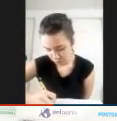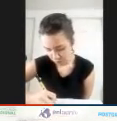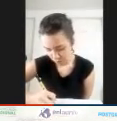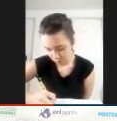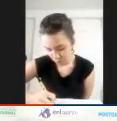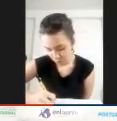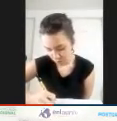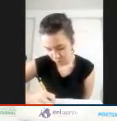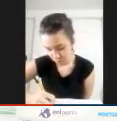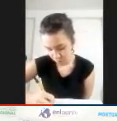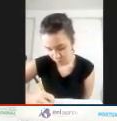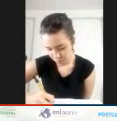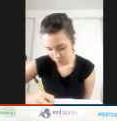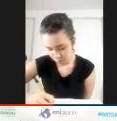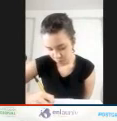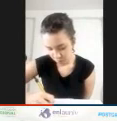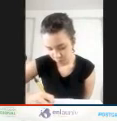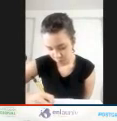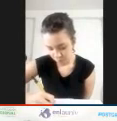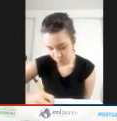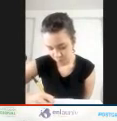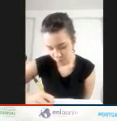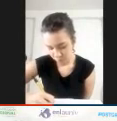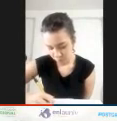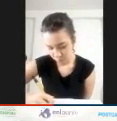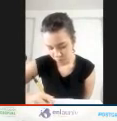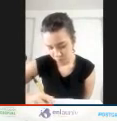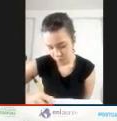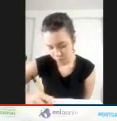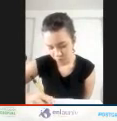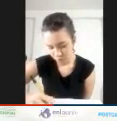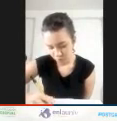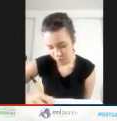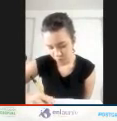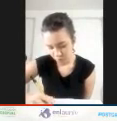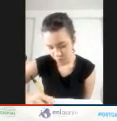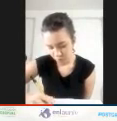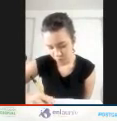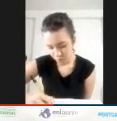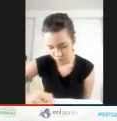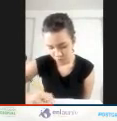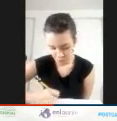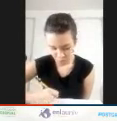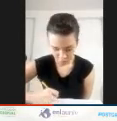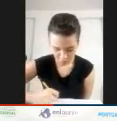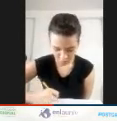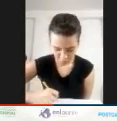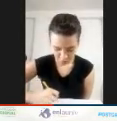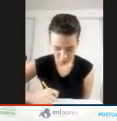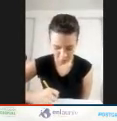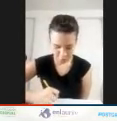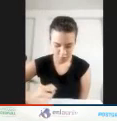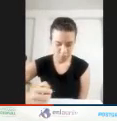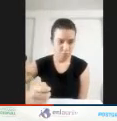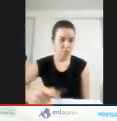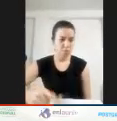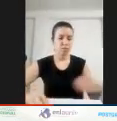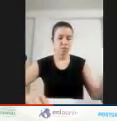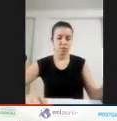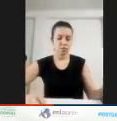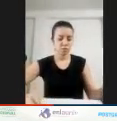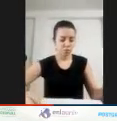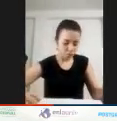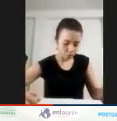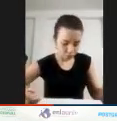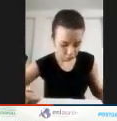¿Perdón? Le escucho, no, yo le escucho. Que su experiencia. Ah, ok, profe. Sí, se aplica en